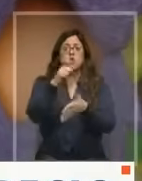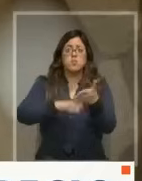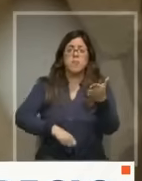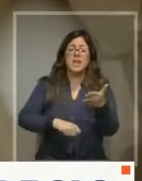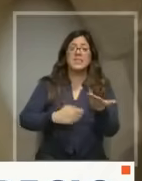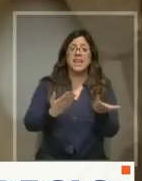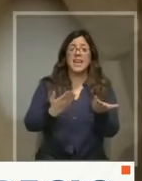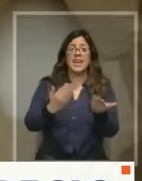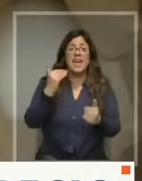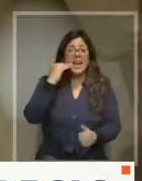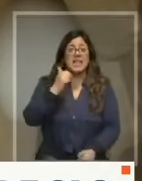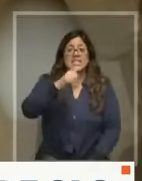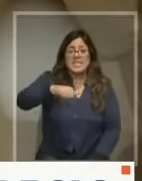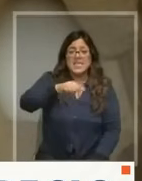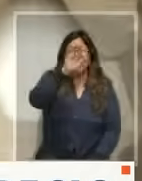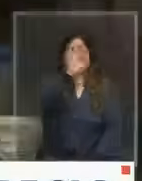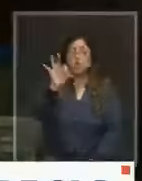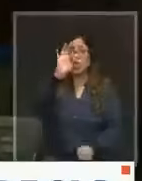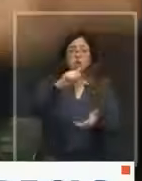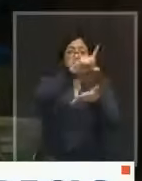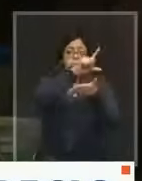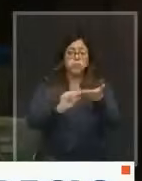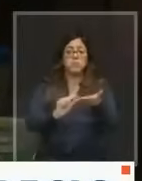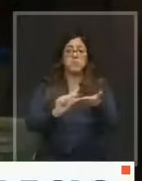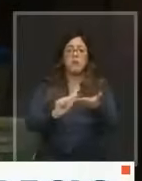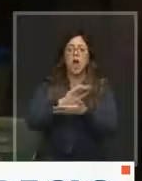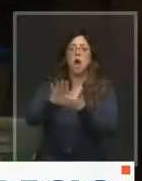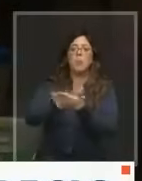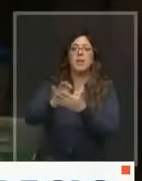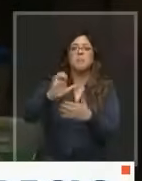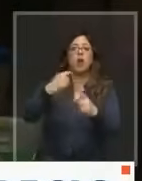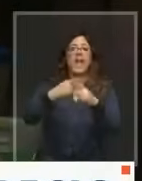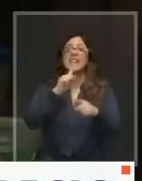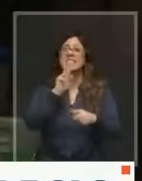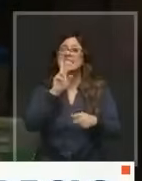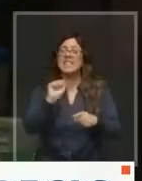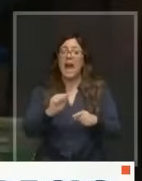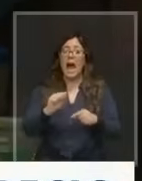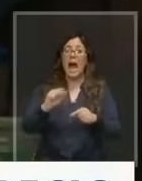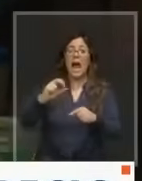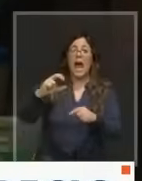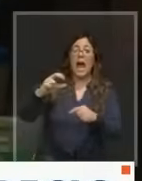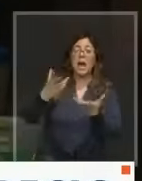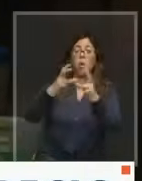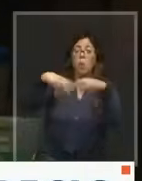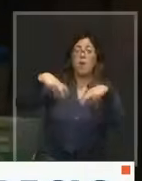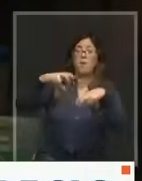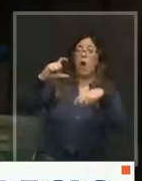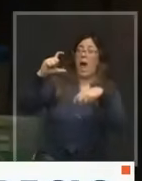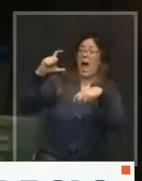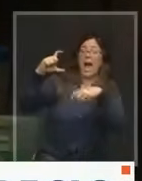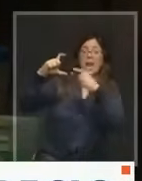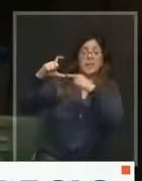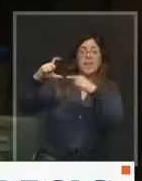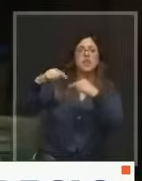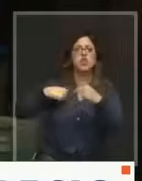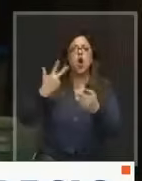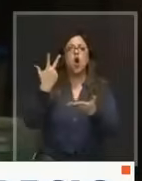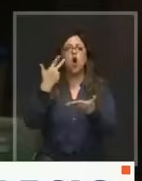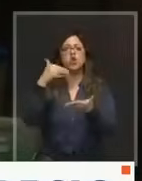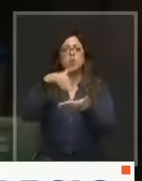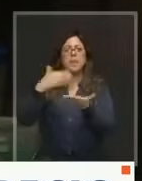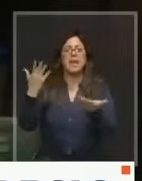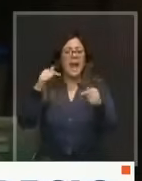disminuyeron casi 16%. Por ejemplo, Electra yo lo llegué a vender como a 8.000, 8.000 y algo más o menos. Y ahora lo